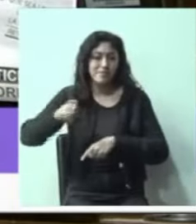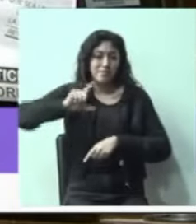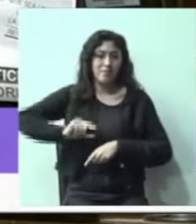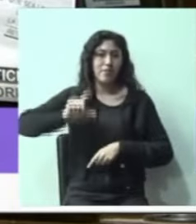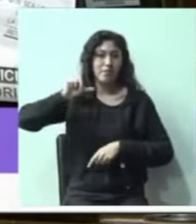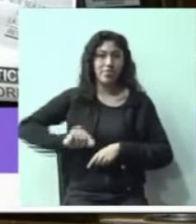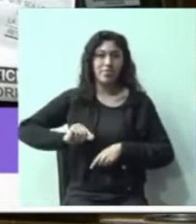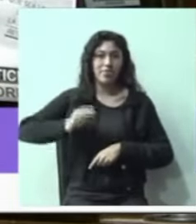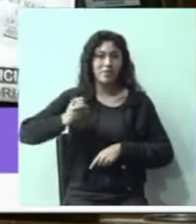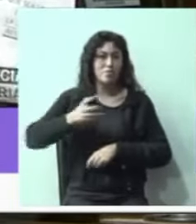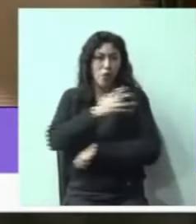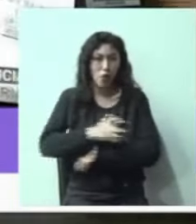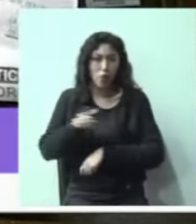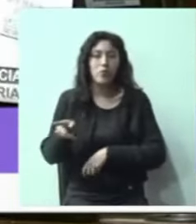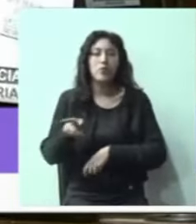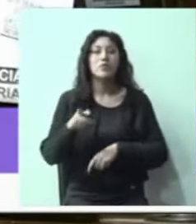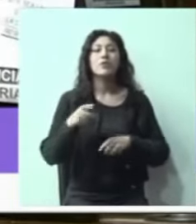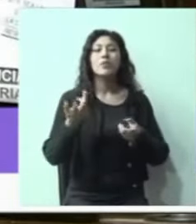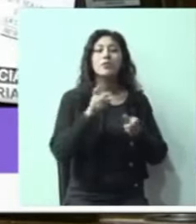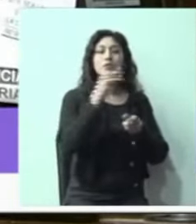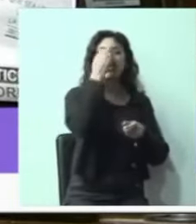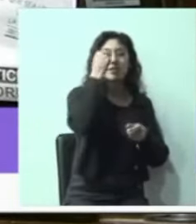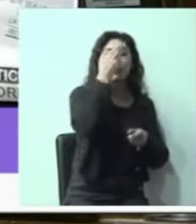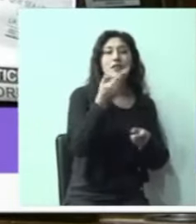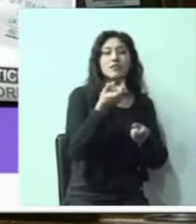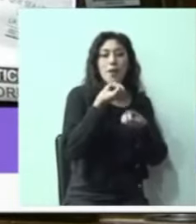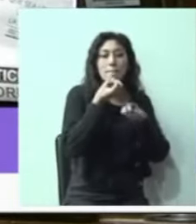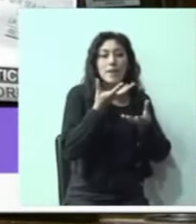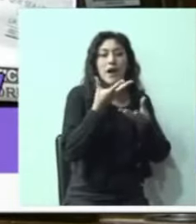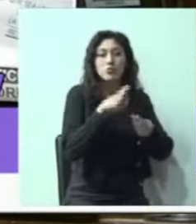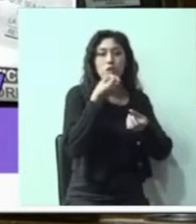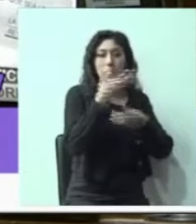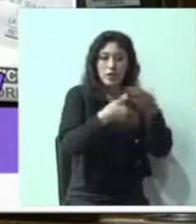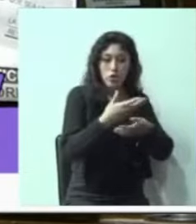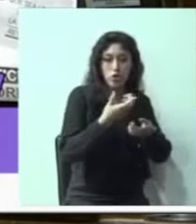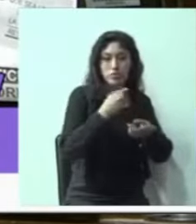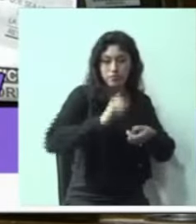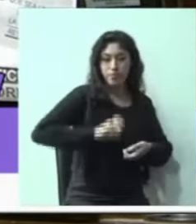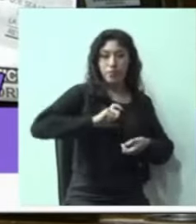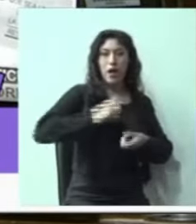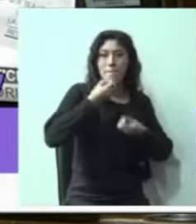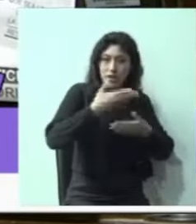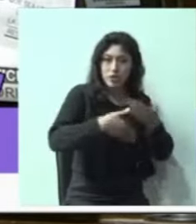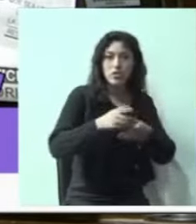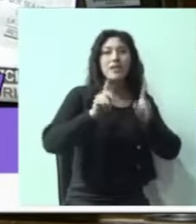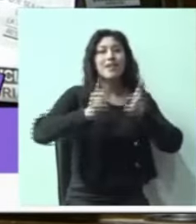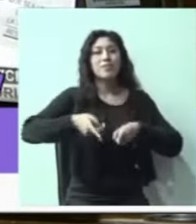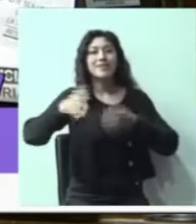sistema público mejora el salario del trabajador de enfermera a enfermero, mejora sus condiciones de trabajo, el sistema privado también lo va a tener que